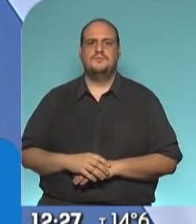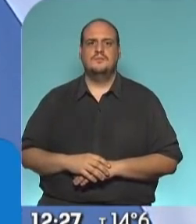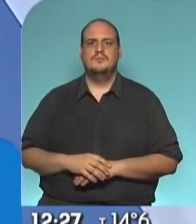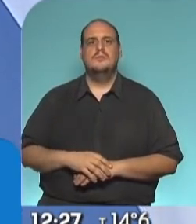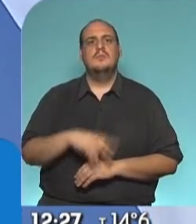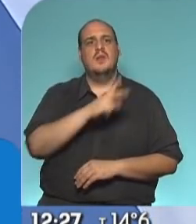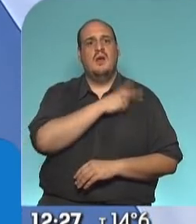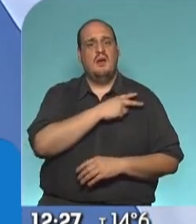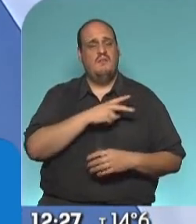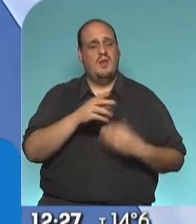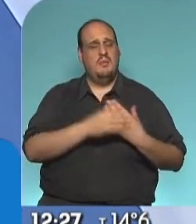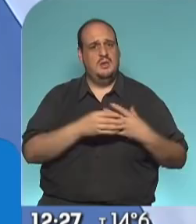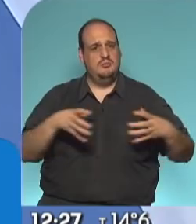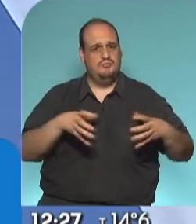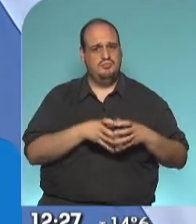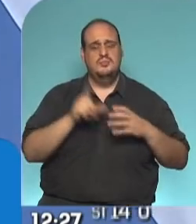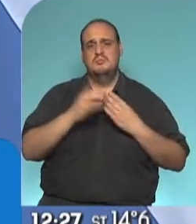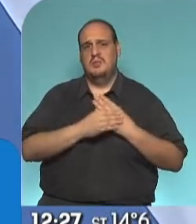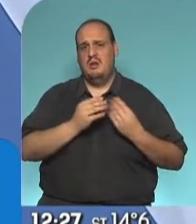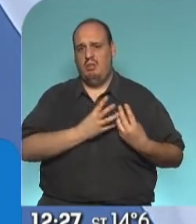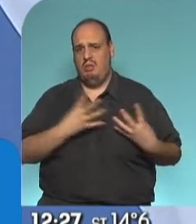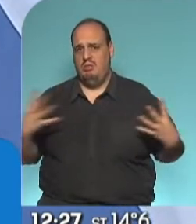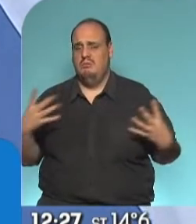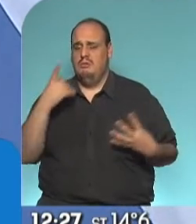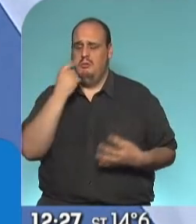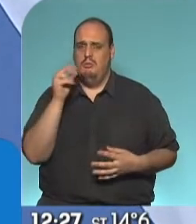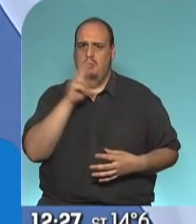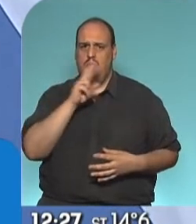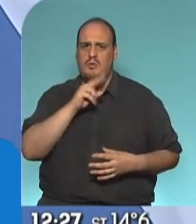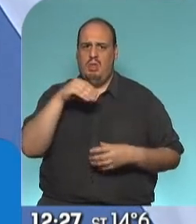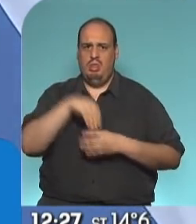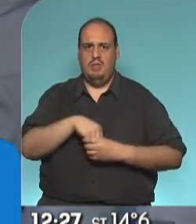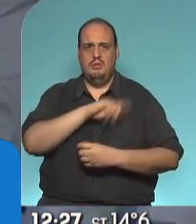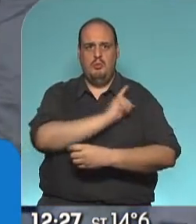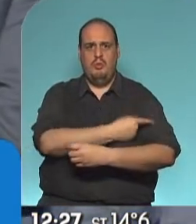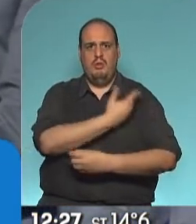Señor Jefe de Gabinete de Ministros, señores ministros y señoras ministras del Poder Ejecutivo Nacional,